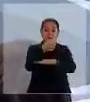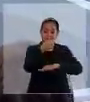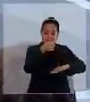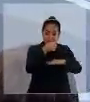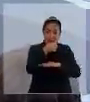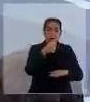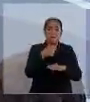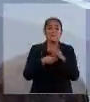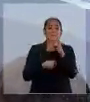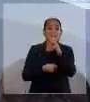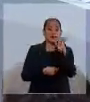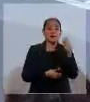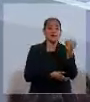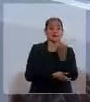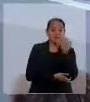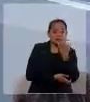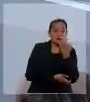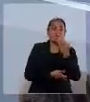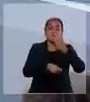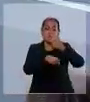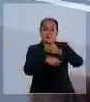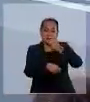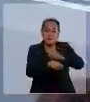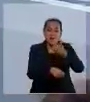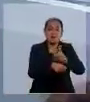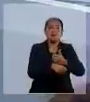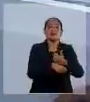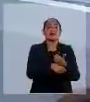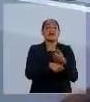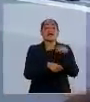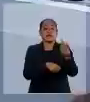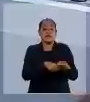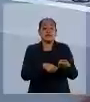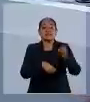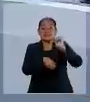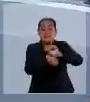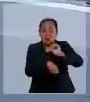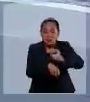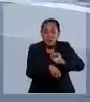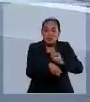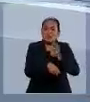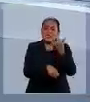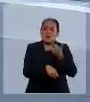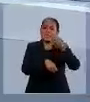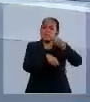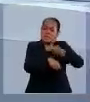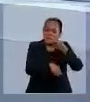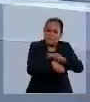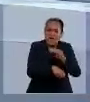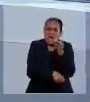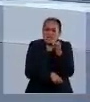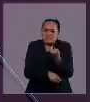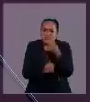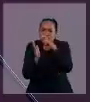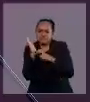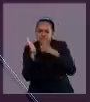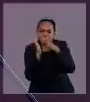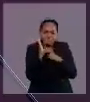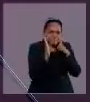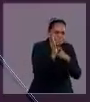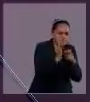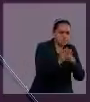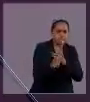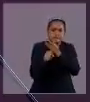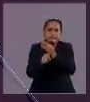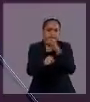primaria, si queremos tener la esperanza de llegar a la secundaria y a la preparatoria, sabiendo que ese nivel, el de la preparatoria, es el que